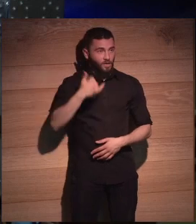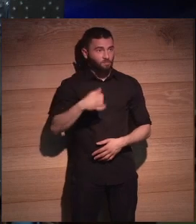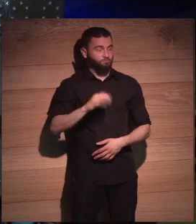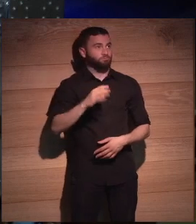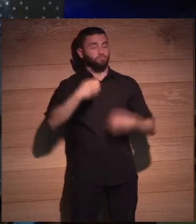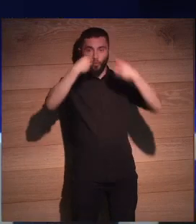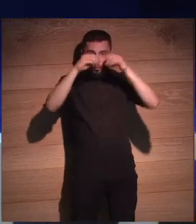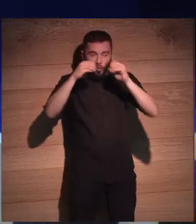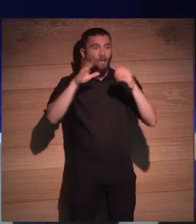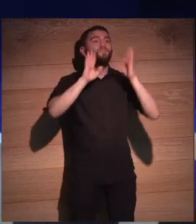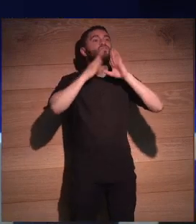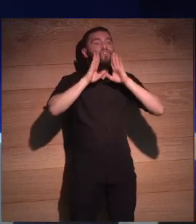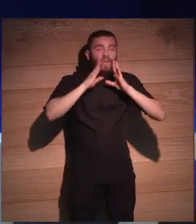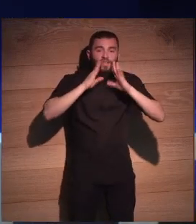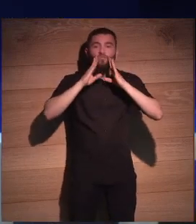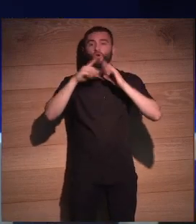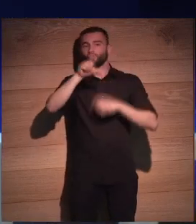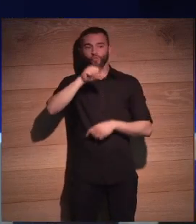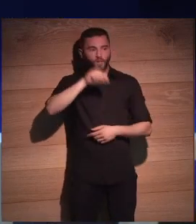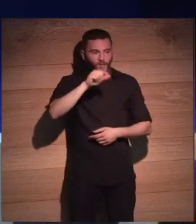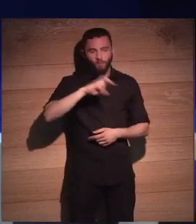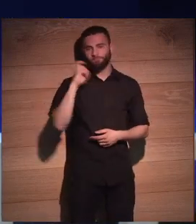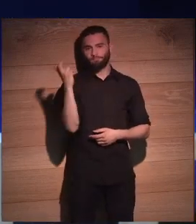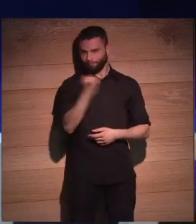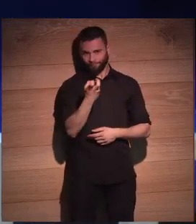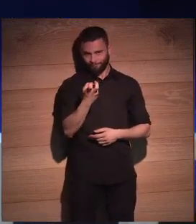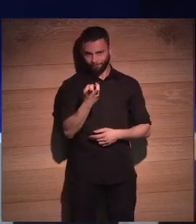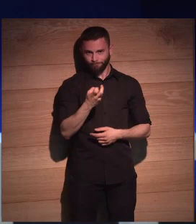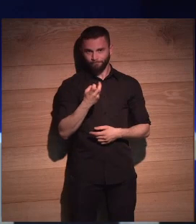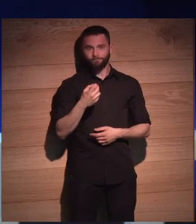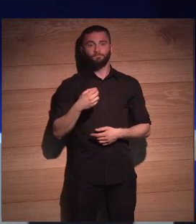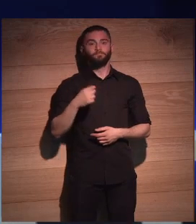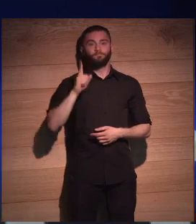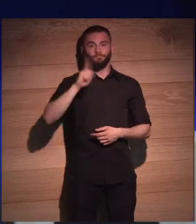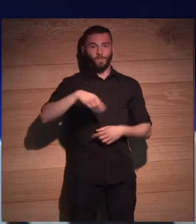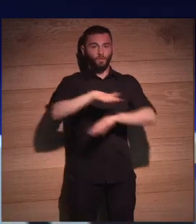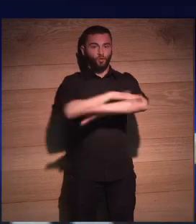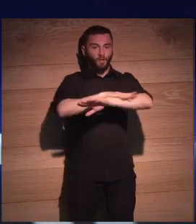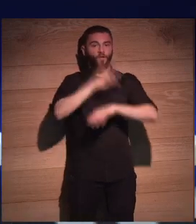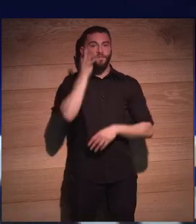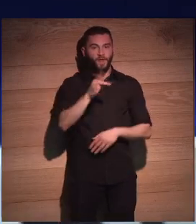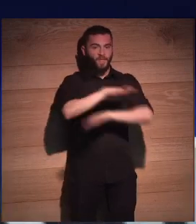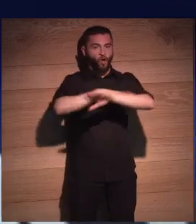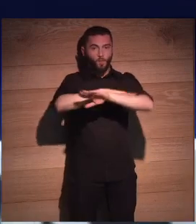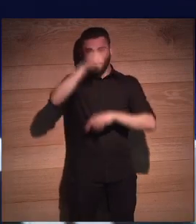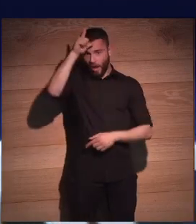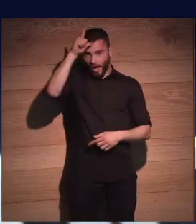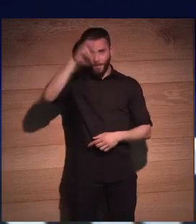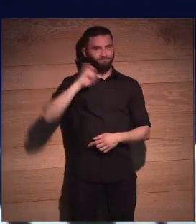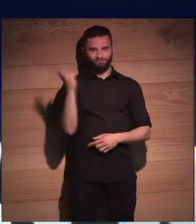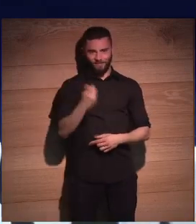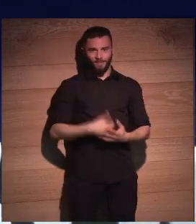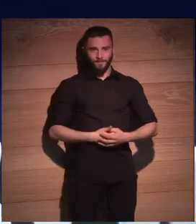hasta Google, Facebook, Twitter, etcétera, ¿vale? Incluido el gobierno de Francia, el gobierno de Alemania,